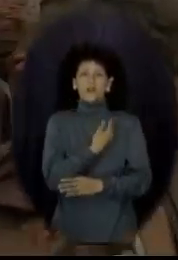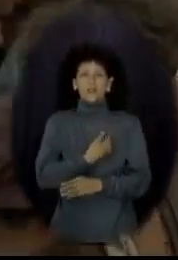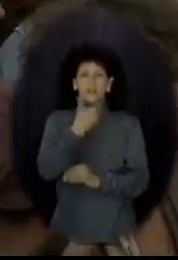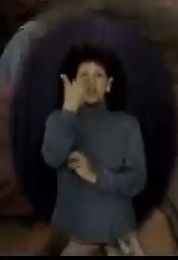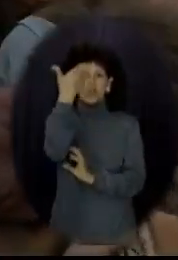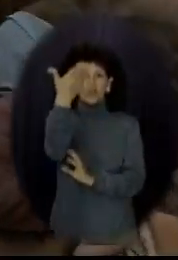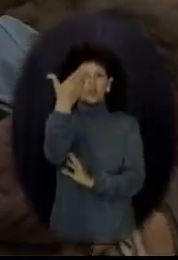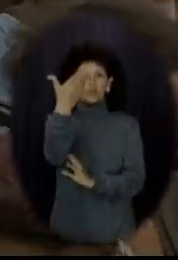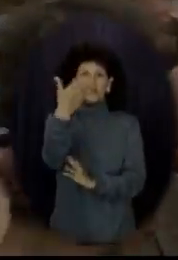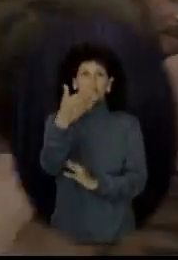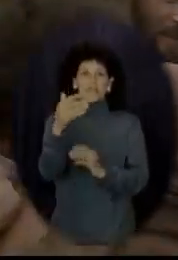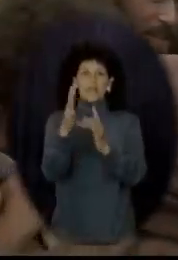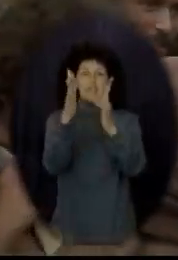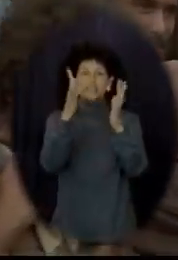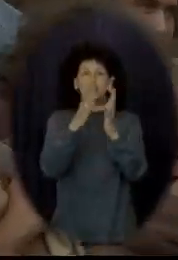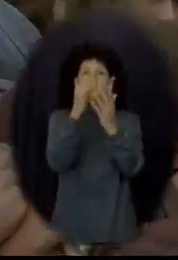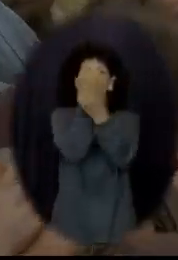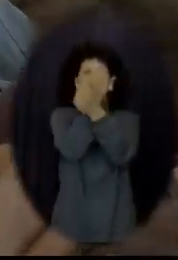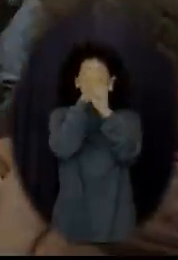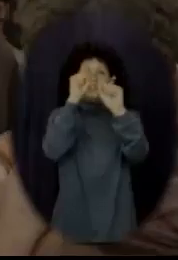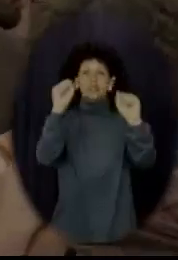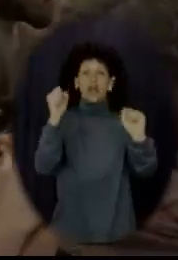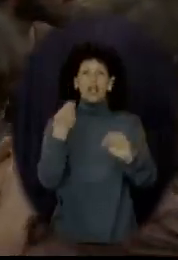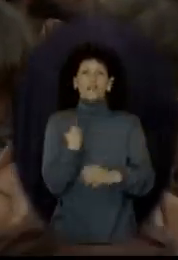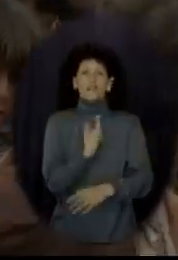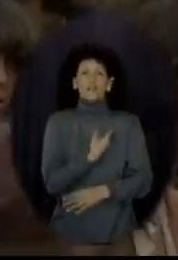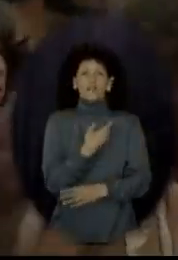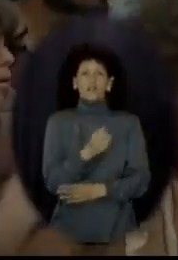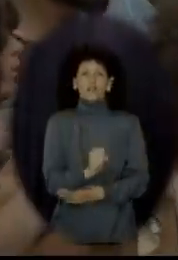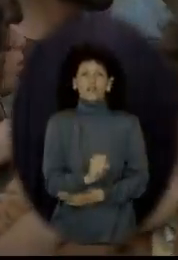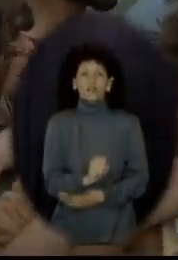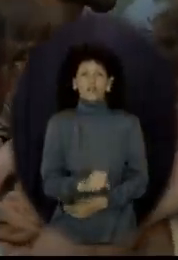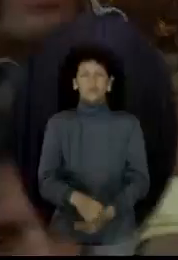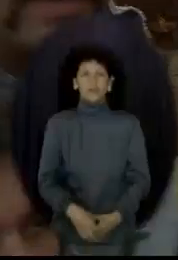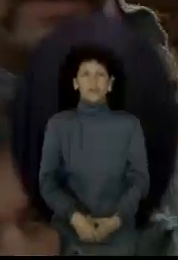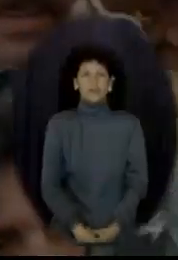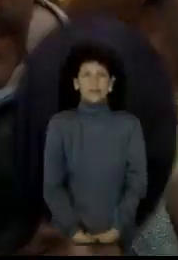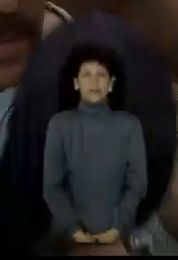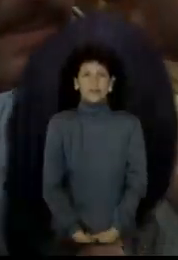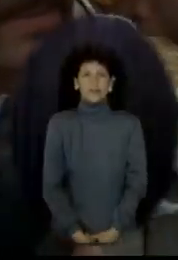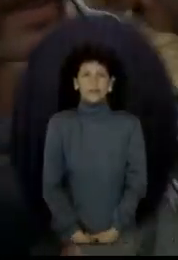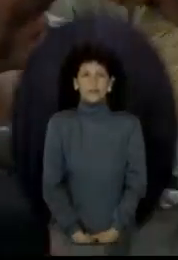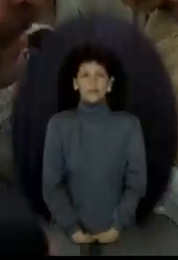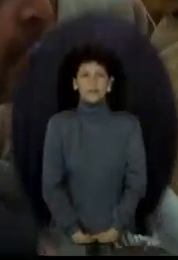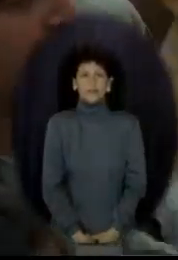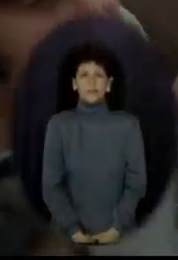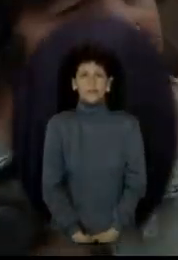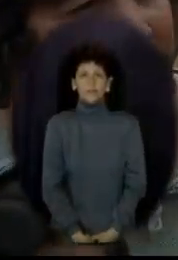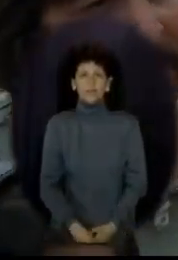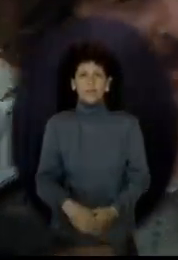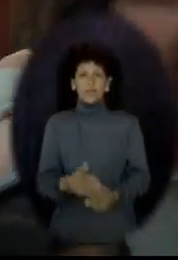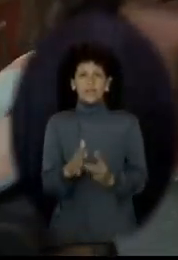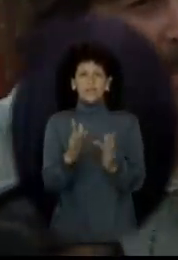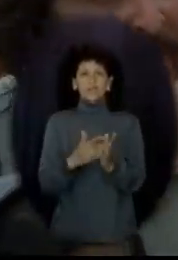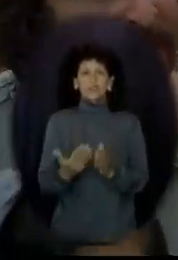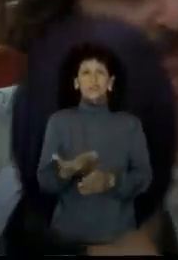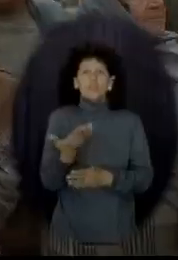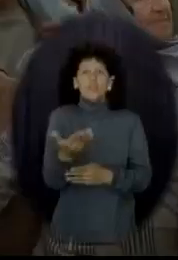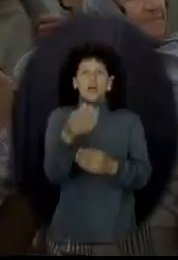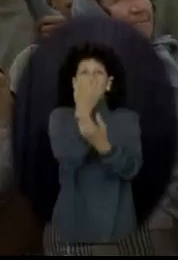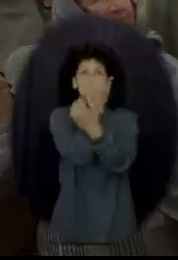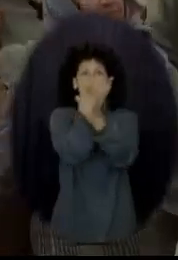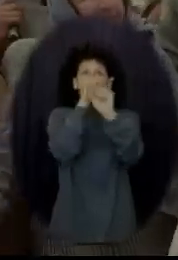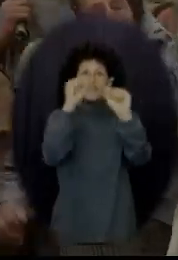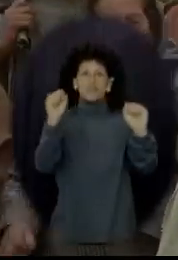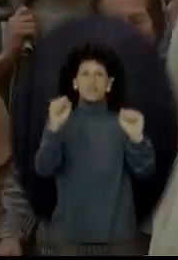¡Sálvanos, Jesús! ¡Alabado sea Dios! Muéstranos el buen camino, Señor. La gente comenzaba a aceptarlo como señor y maestro.